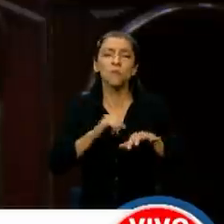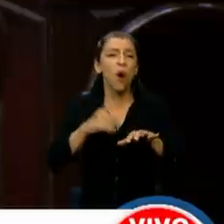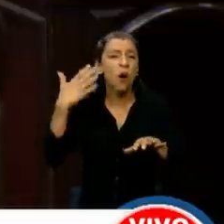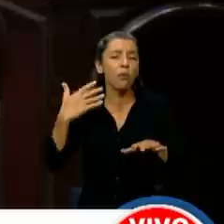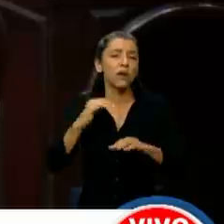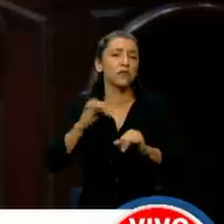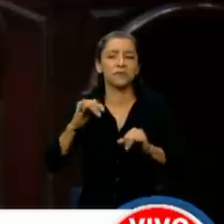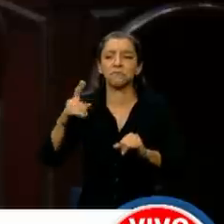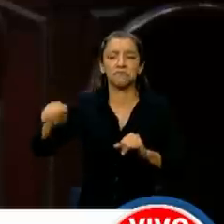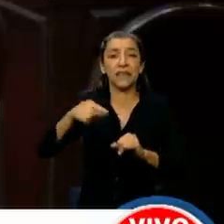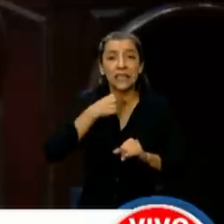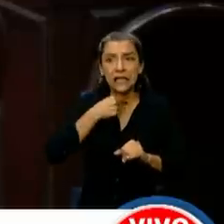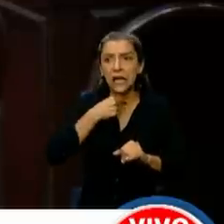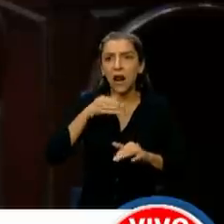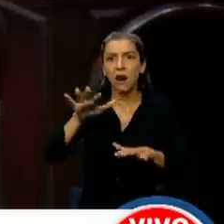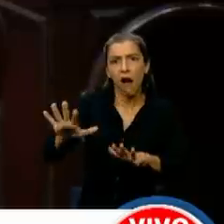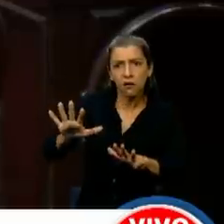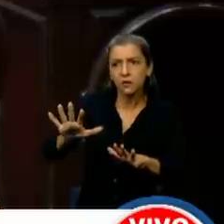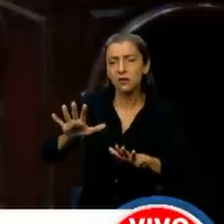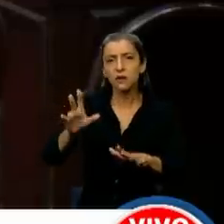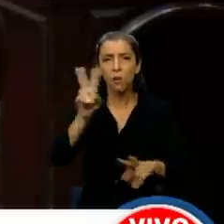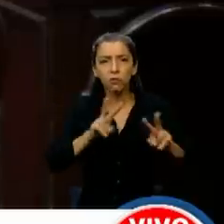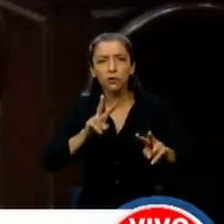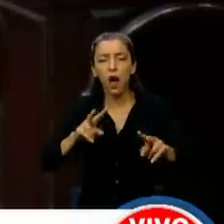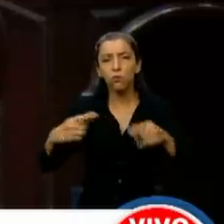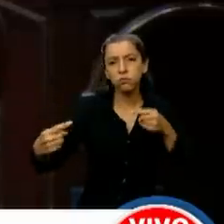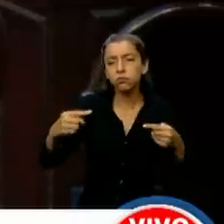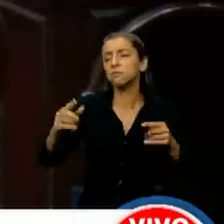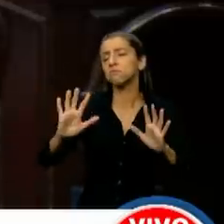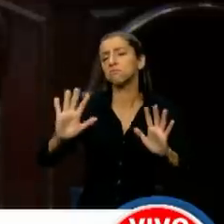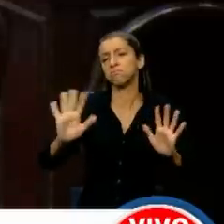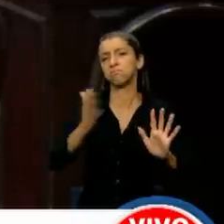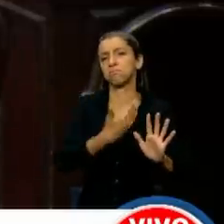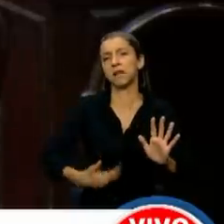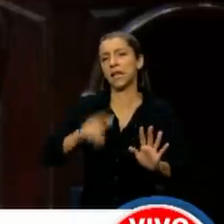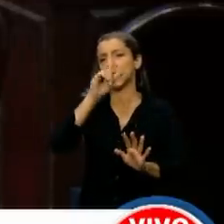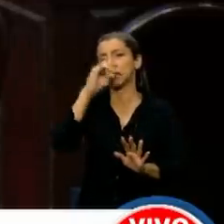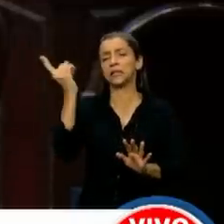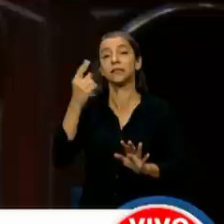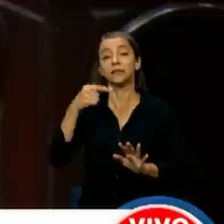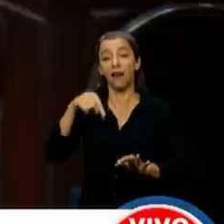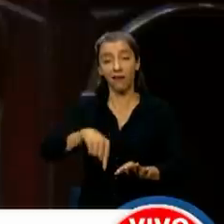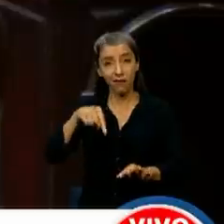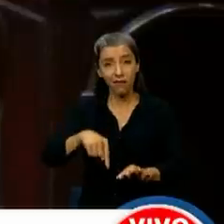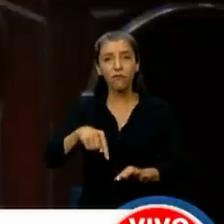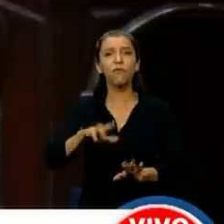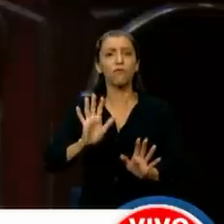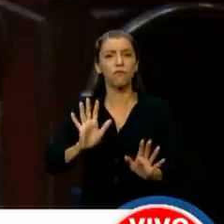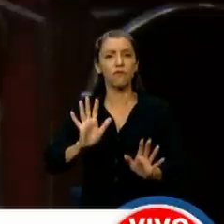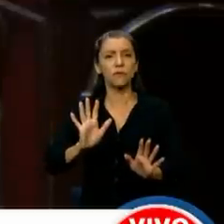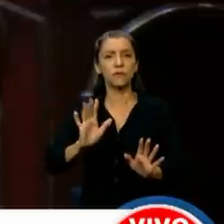instalar en la argentina porque este estado maltrecho